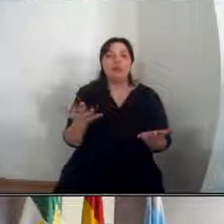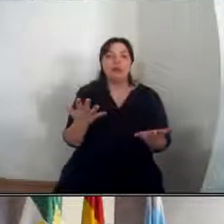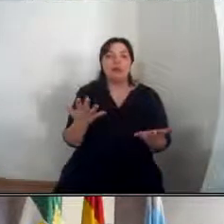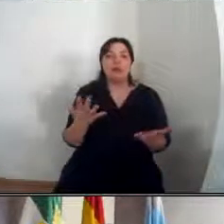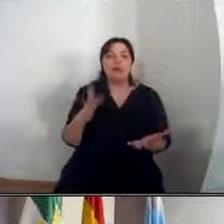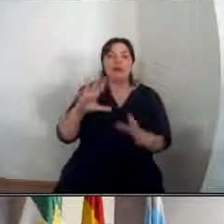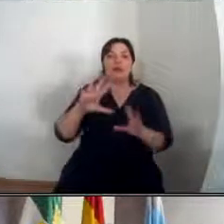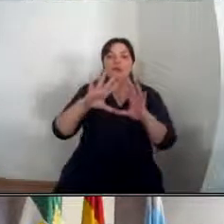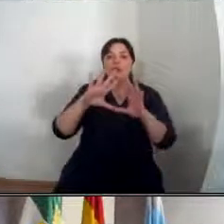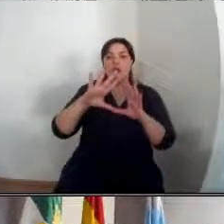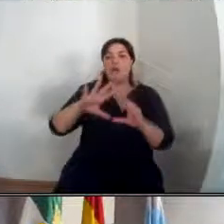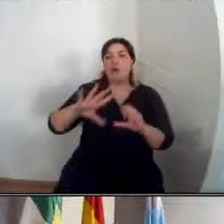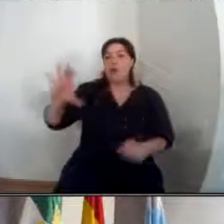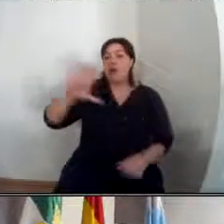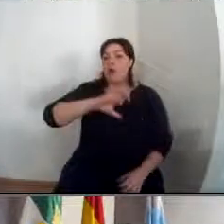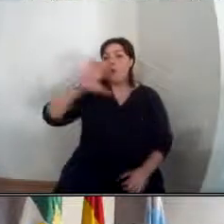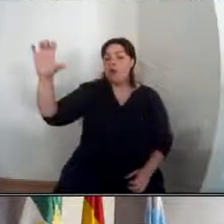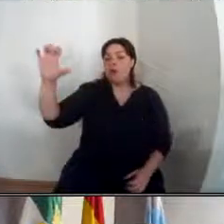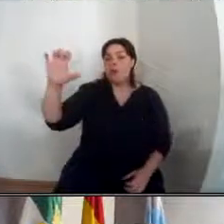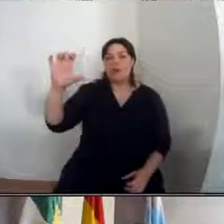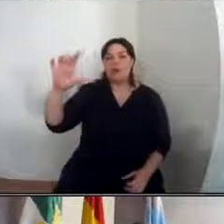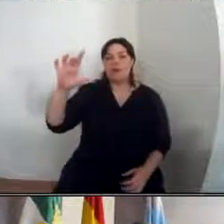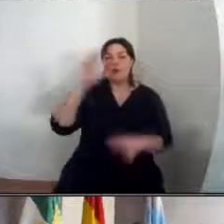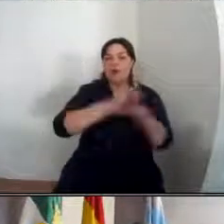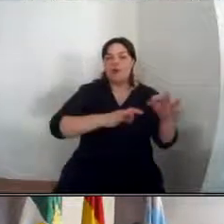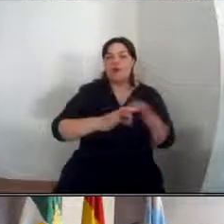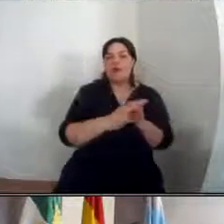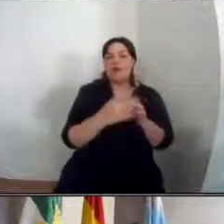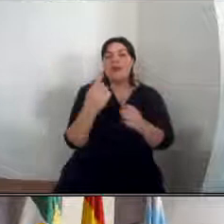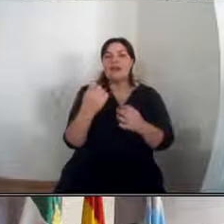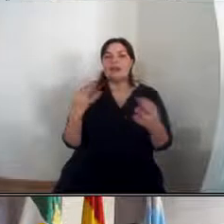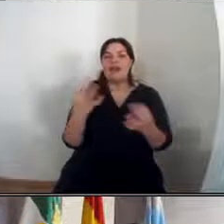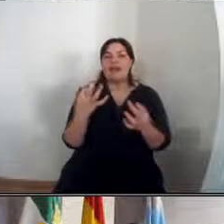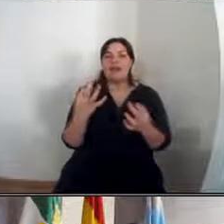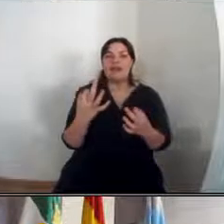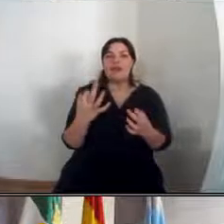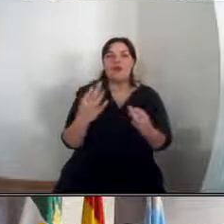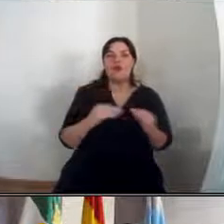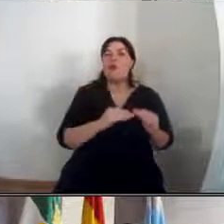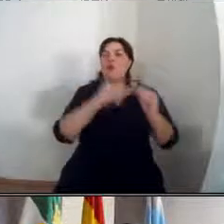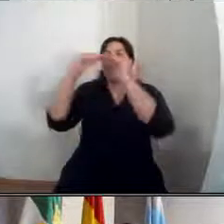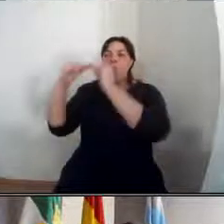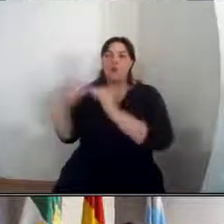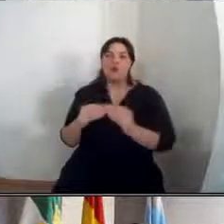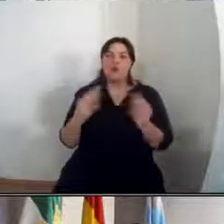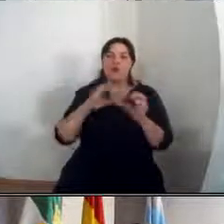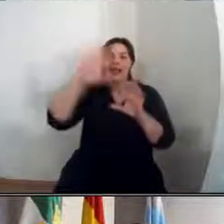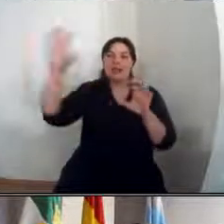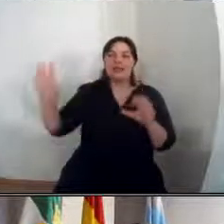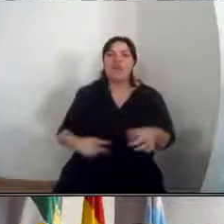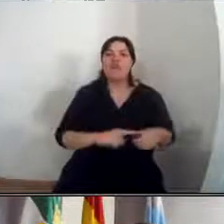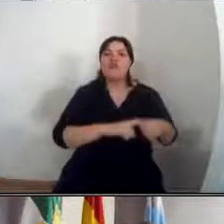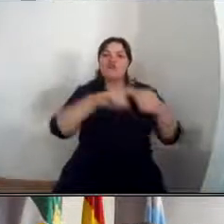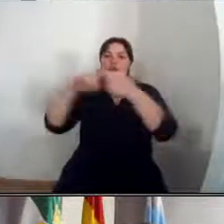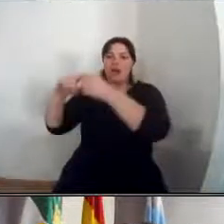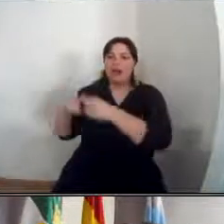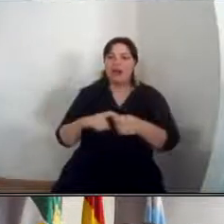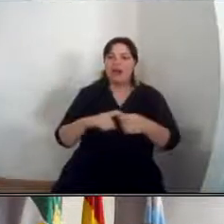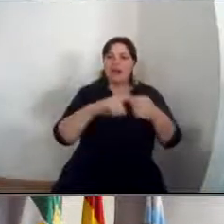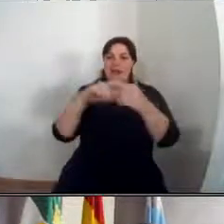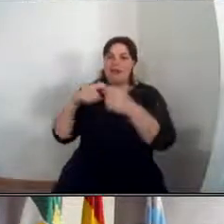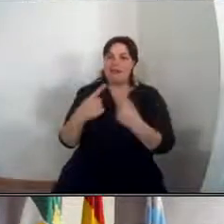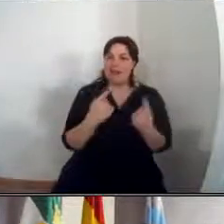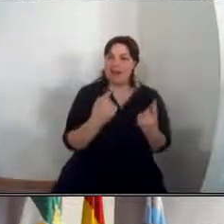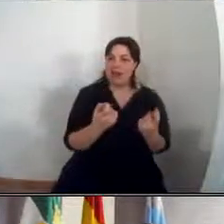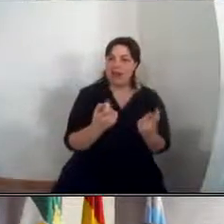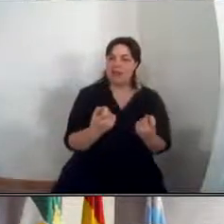mundo rural necesita la solidaridad del conjunto de los estados y que si hay algo que